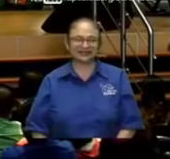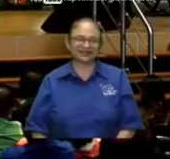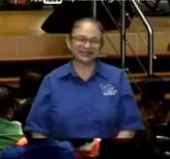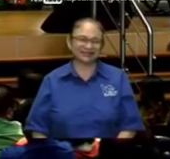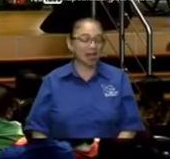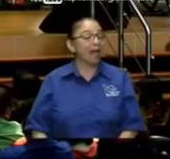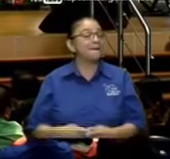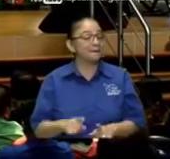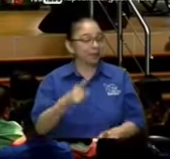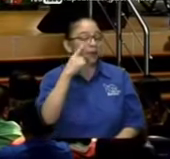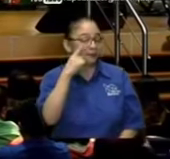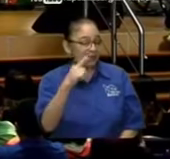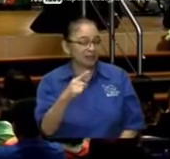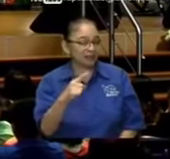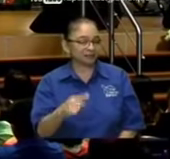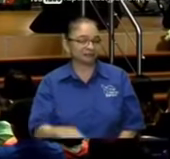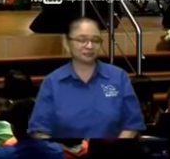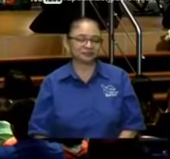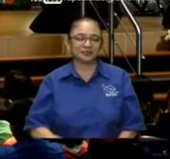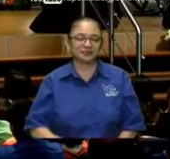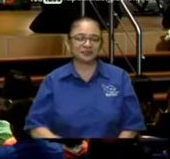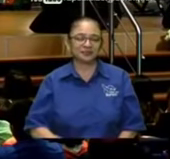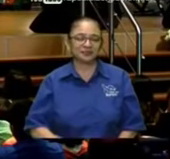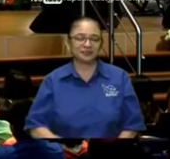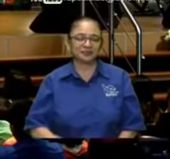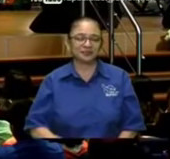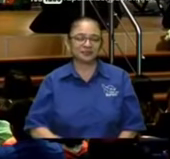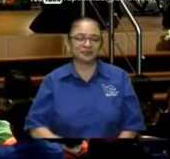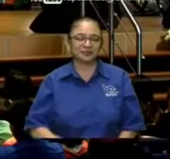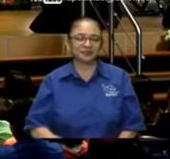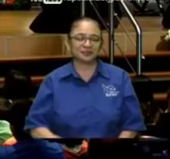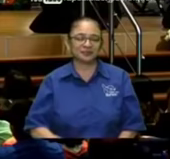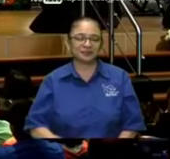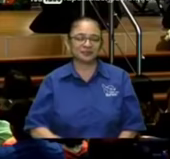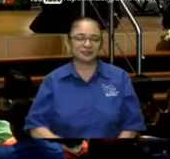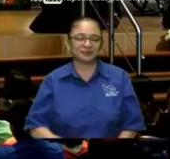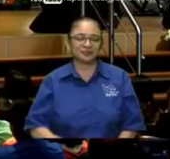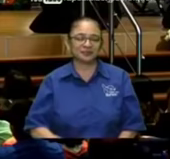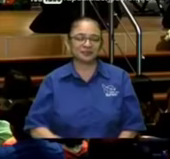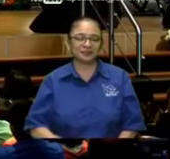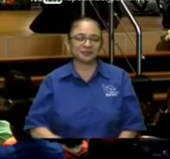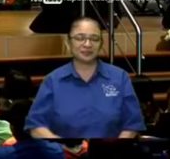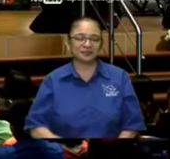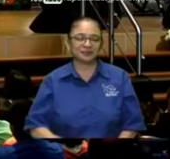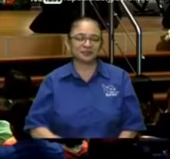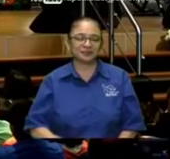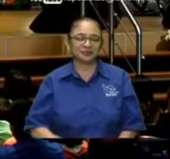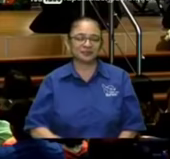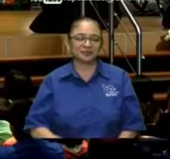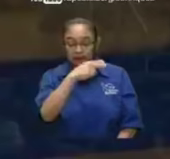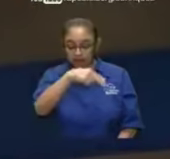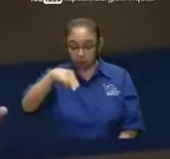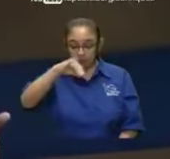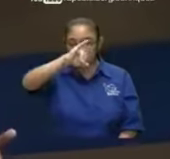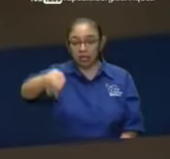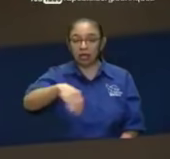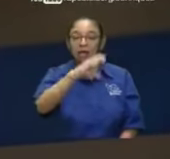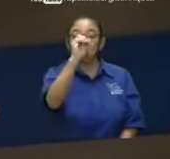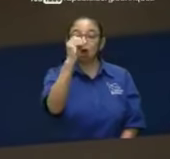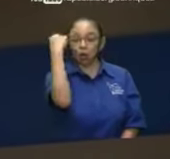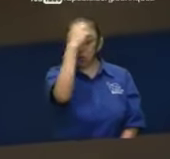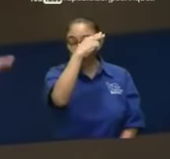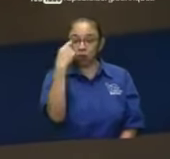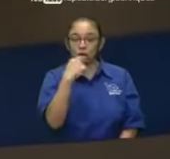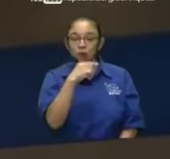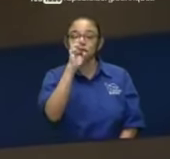Pero mire, 40 años. Dice, ahora sí. Y mira aquel hombre llamado Josué, que creció con él